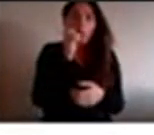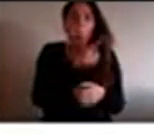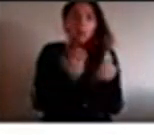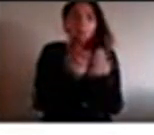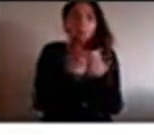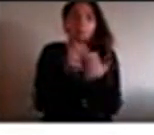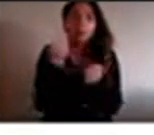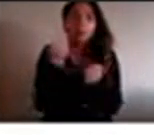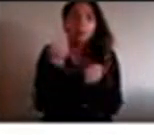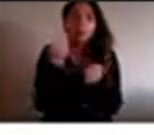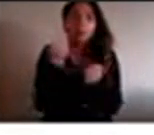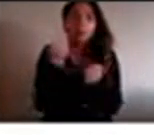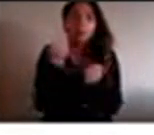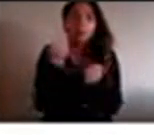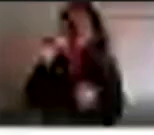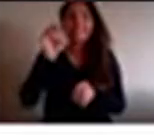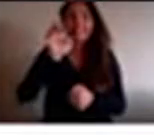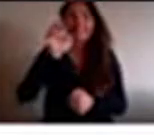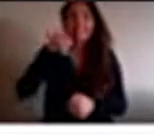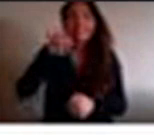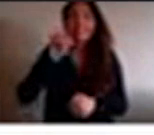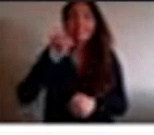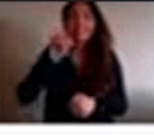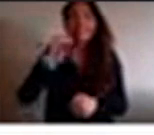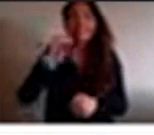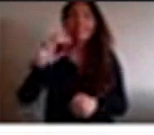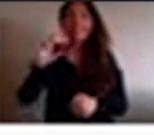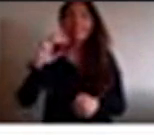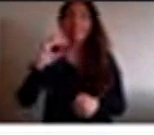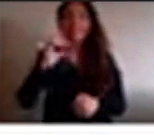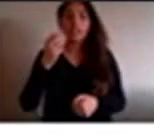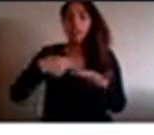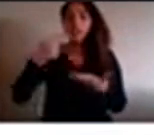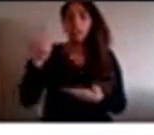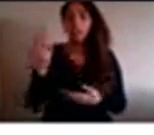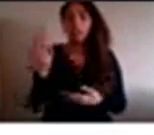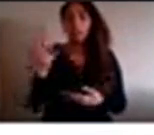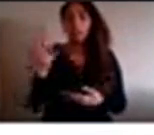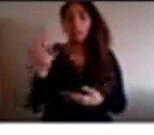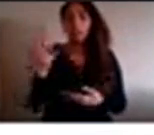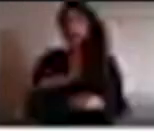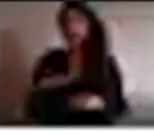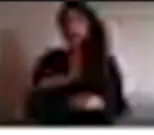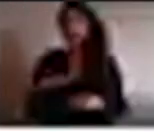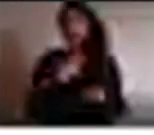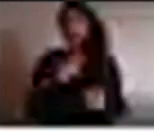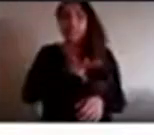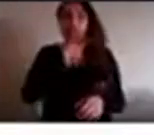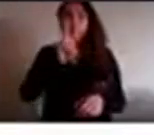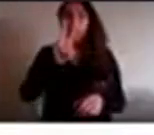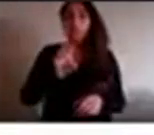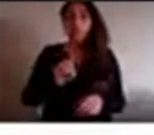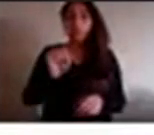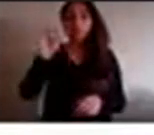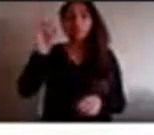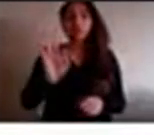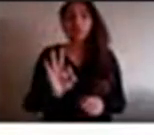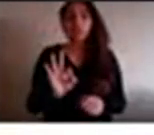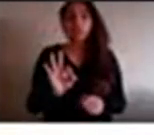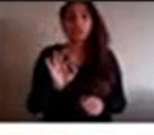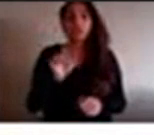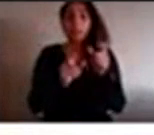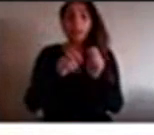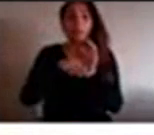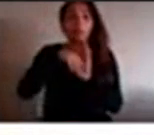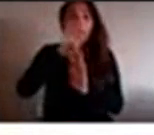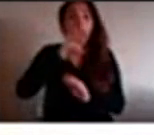Discapacidad, denominado ENDISC, el año 2015, señala que en Chile un 20% de las personas mayores de